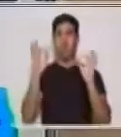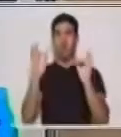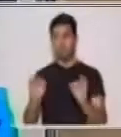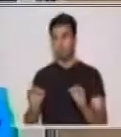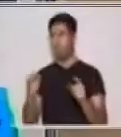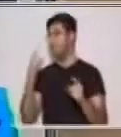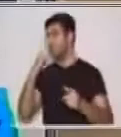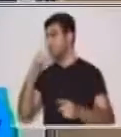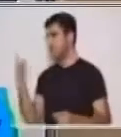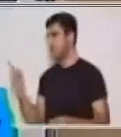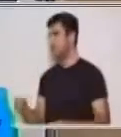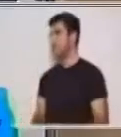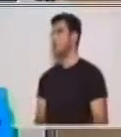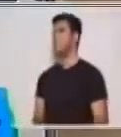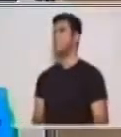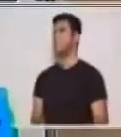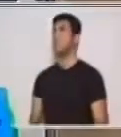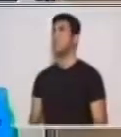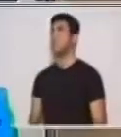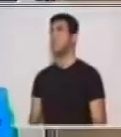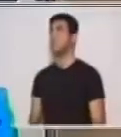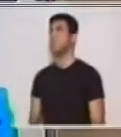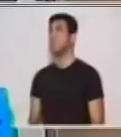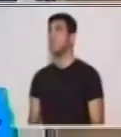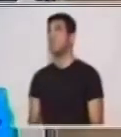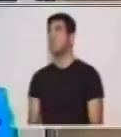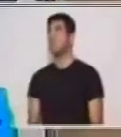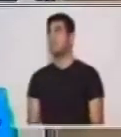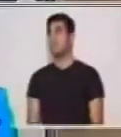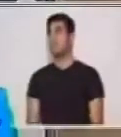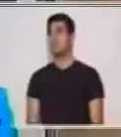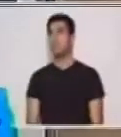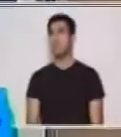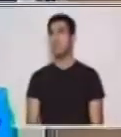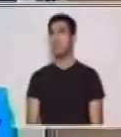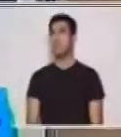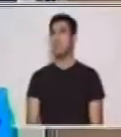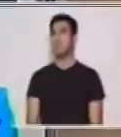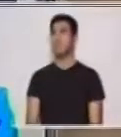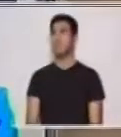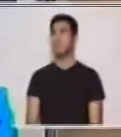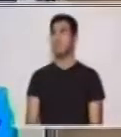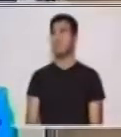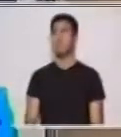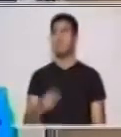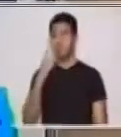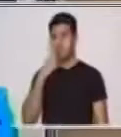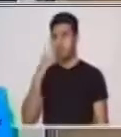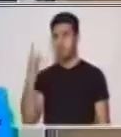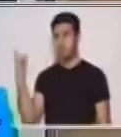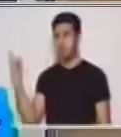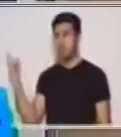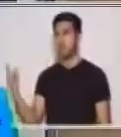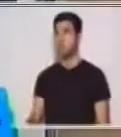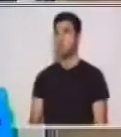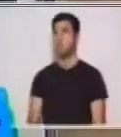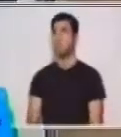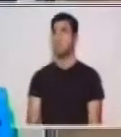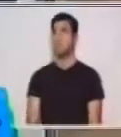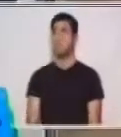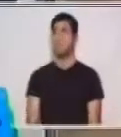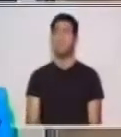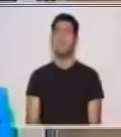pestañas. Entonces, acá tenemos el primero. Voy a ir acá haciendo este trazo.